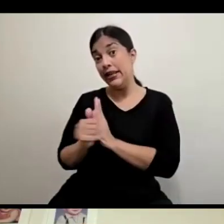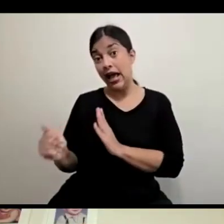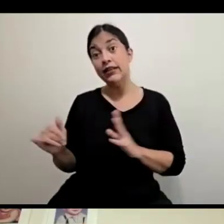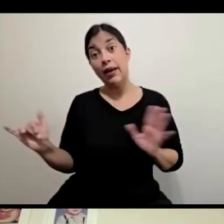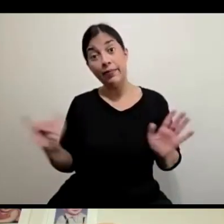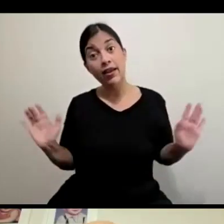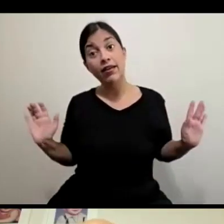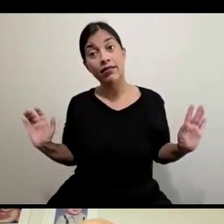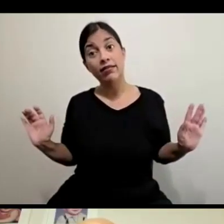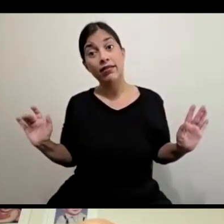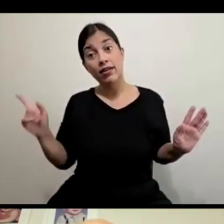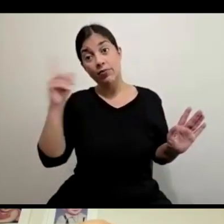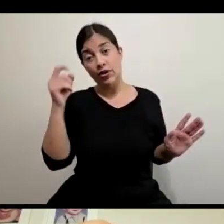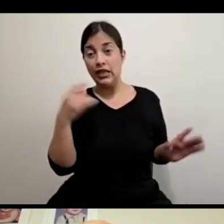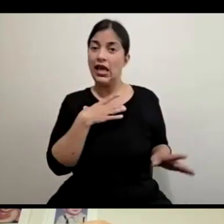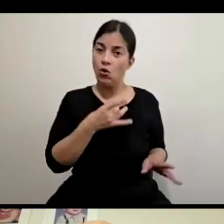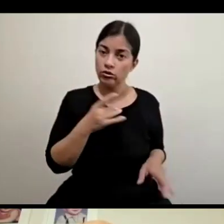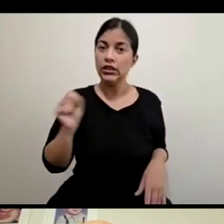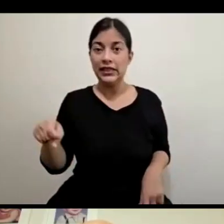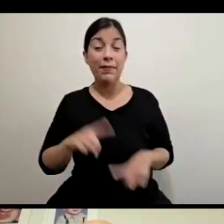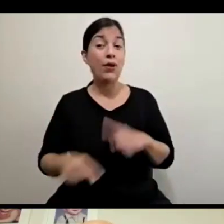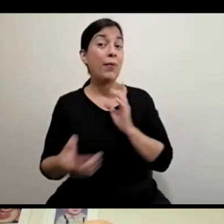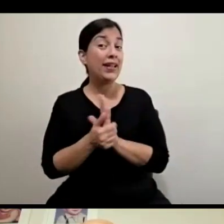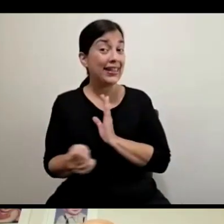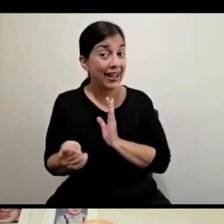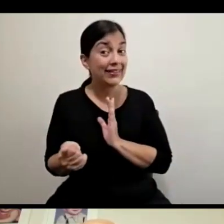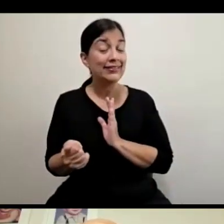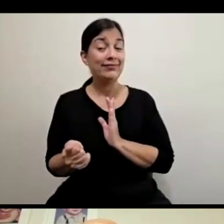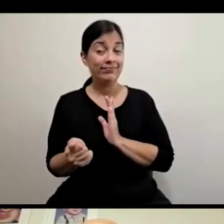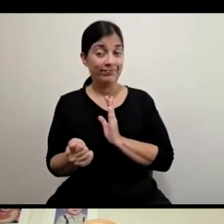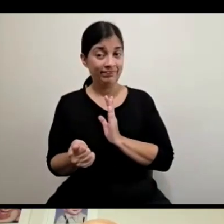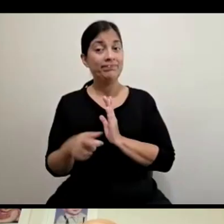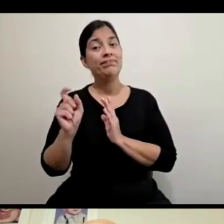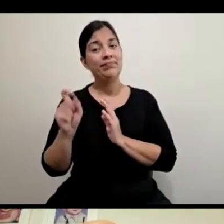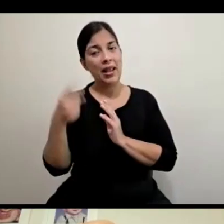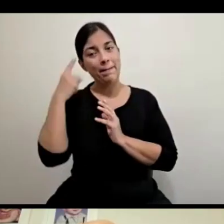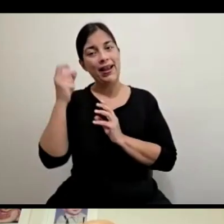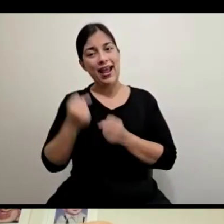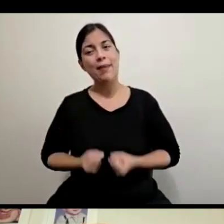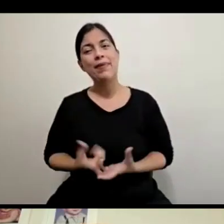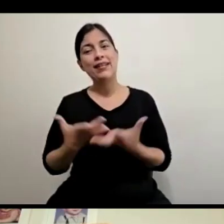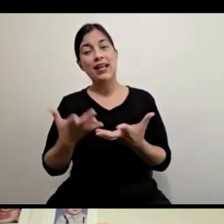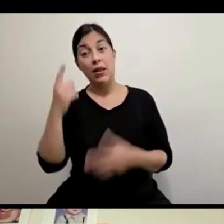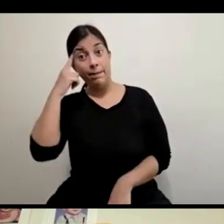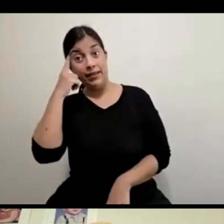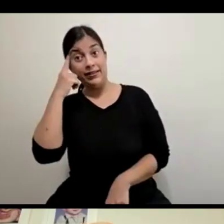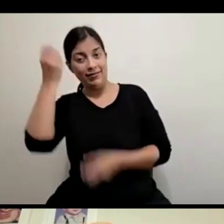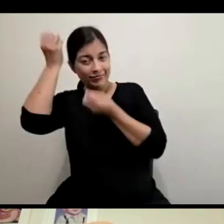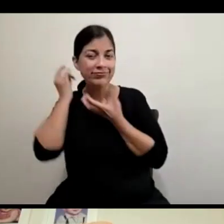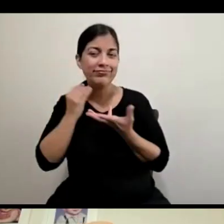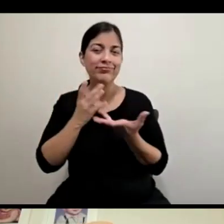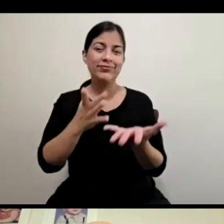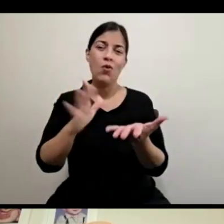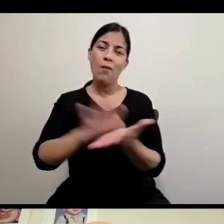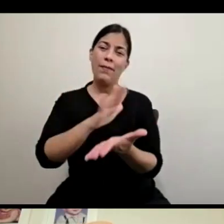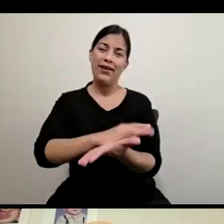puede tener cualquiera. Pero tiene que ser una habilidad para también transmitir lo que está acá adentro en un papel. Por eso, sí.